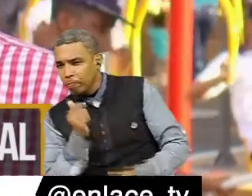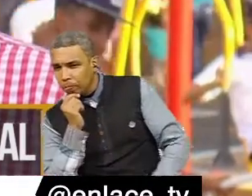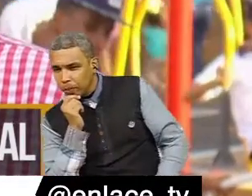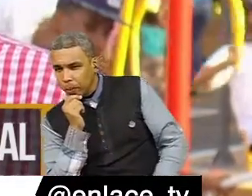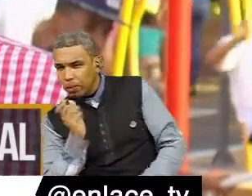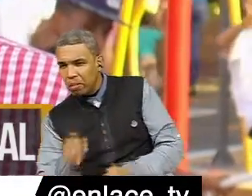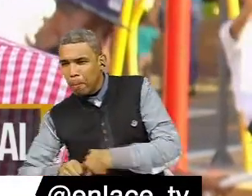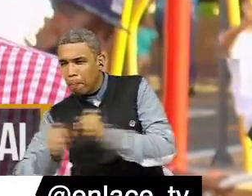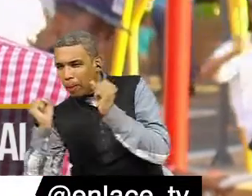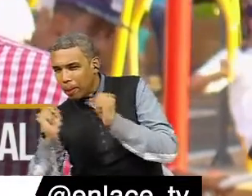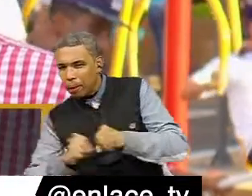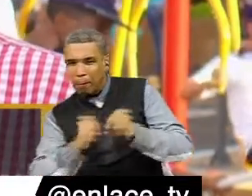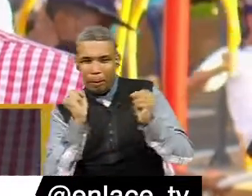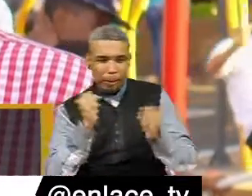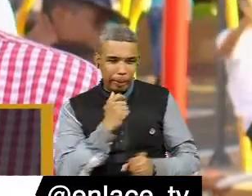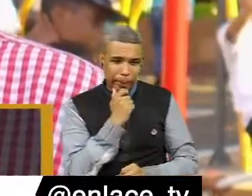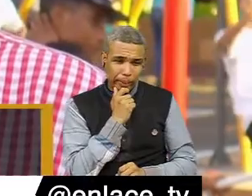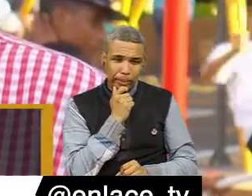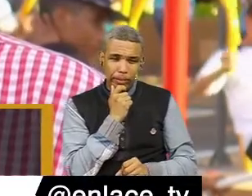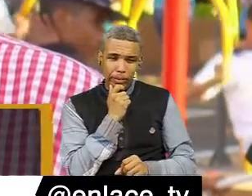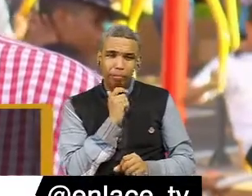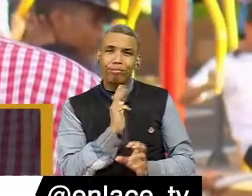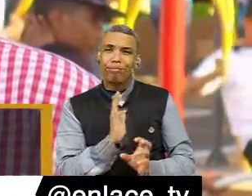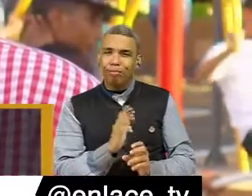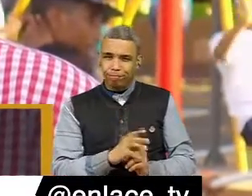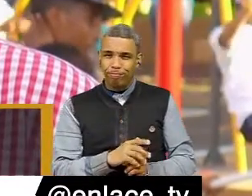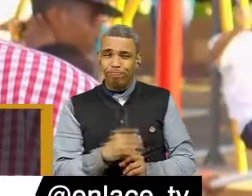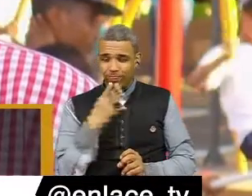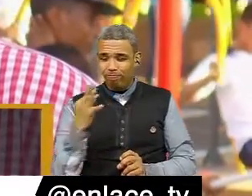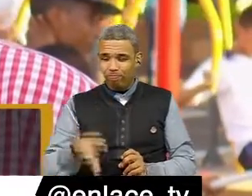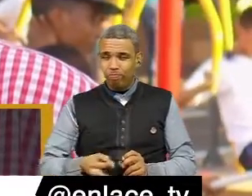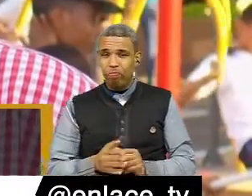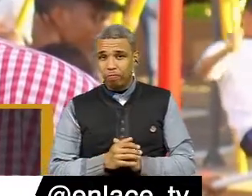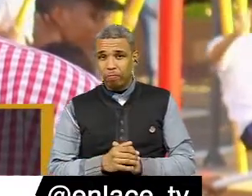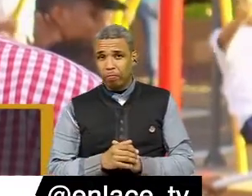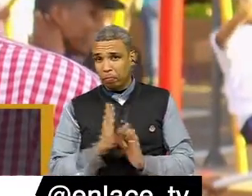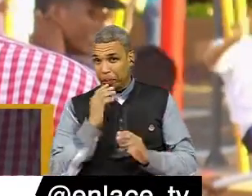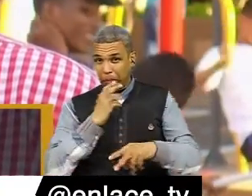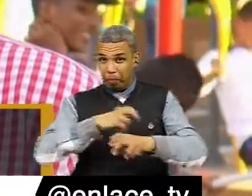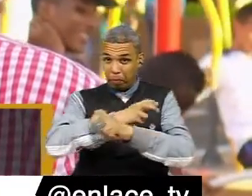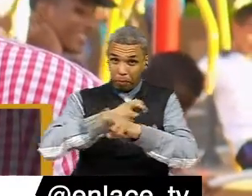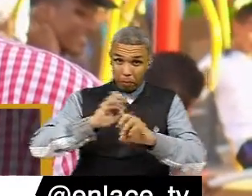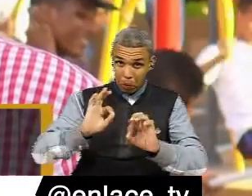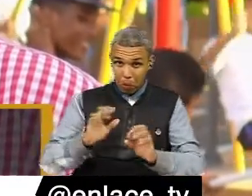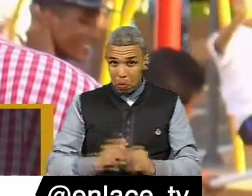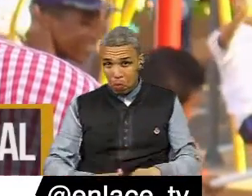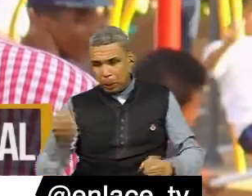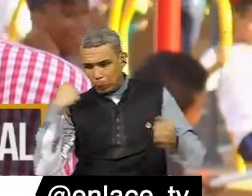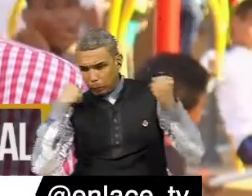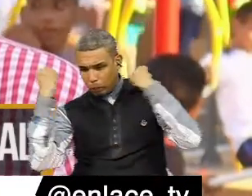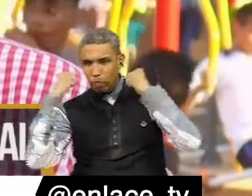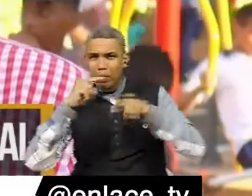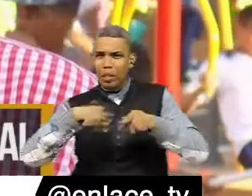que se han ocasionado al parque. Entonces, en este recorrido, como unos aparatos de gimnasia, encontramos unos daños en la ciclorruta, en el